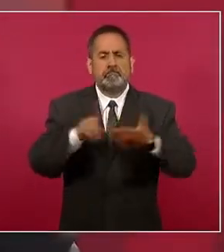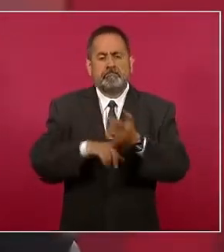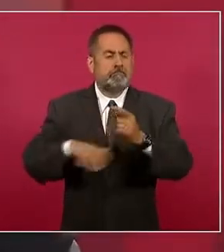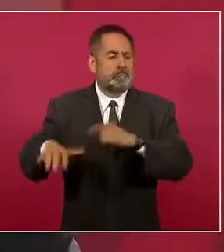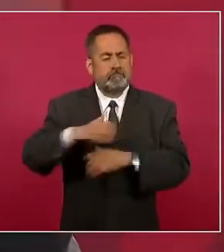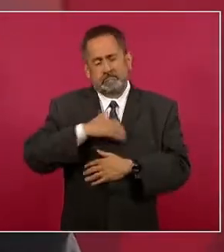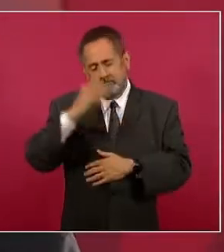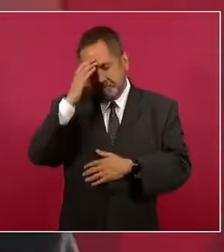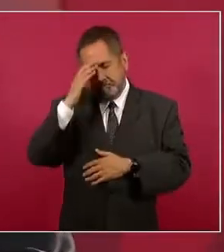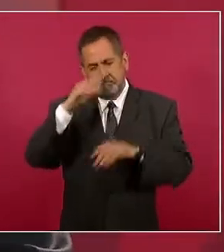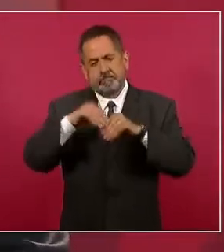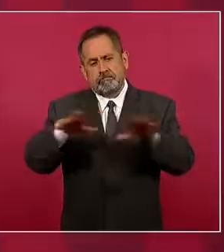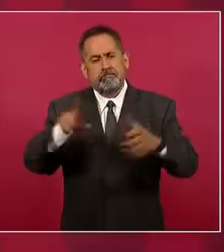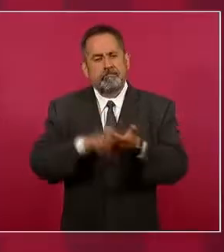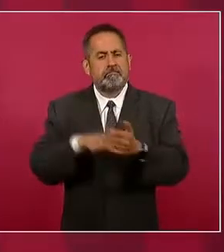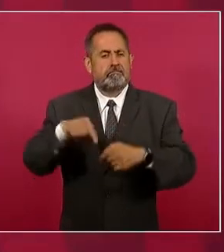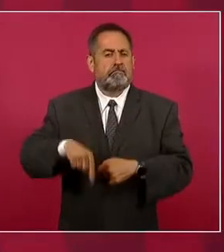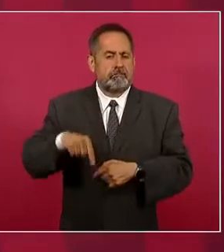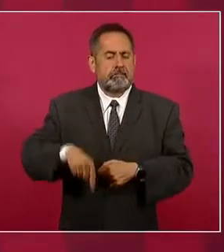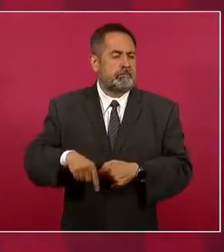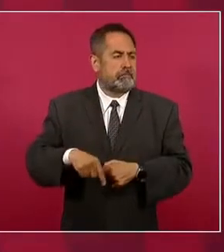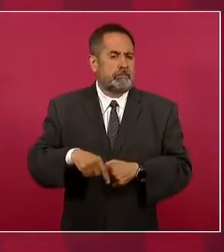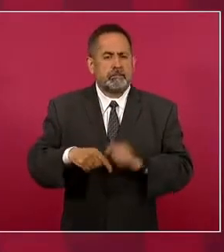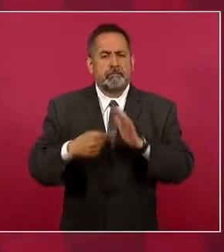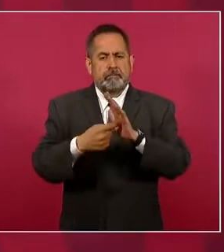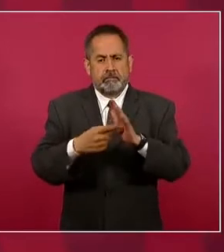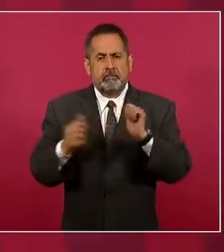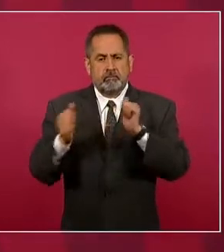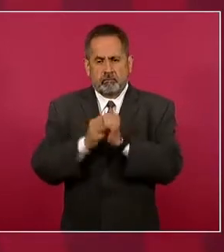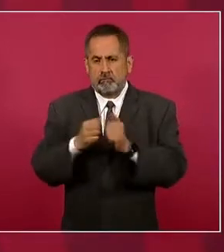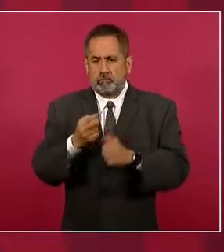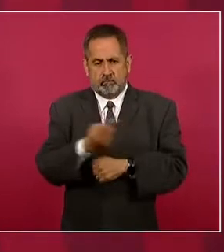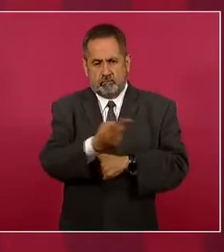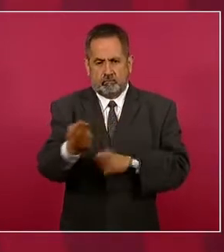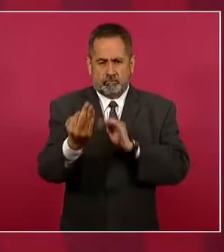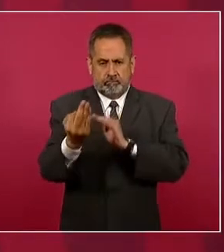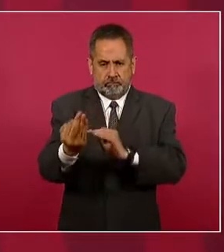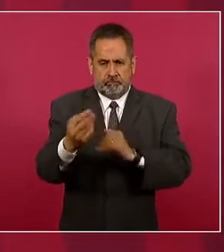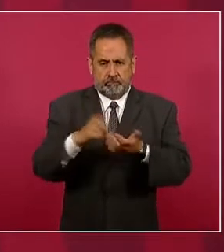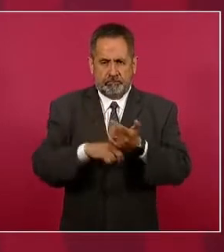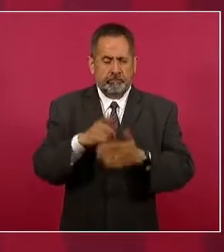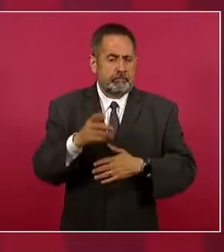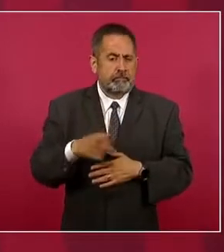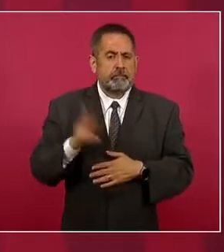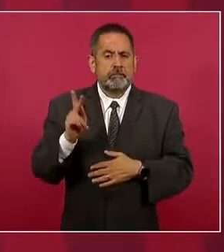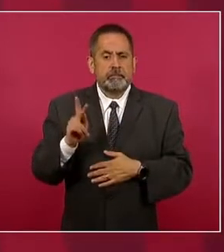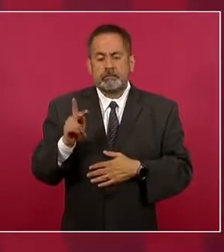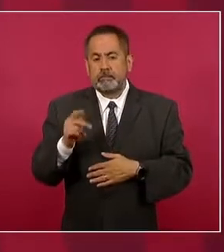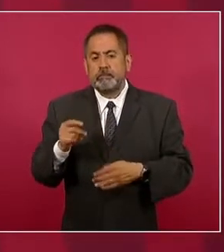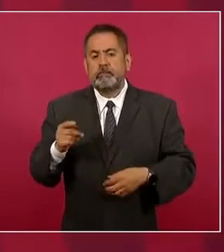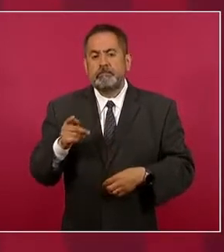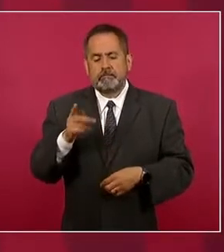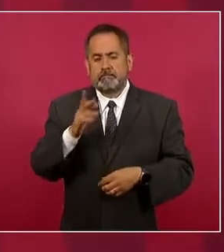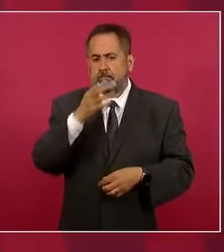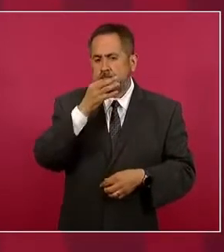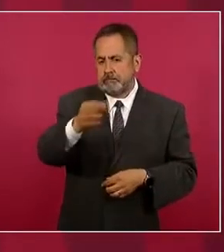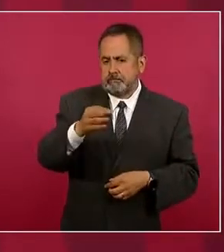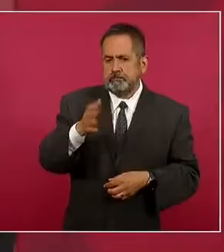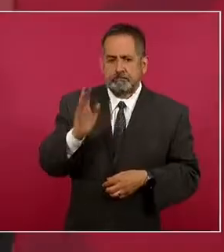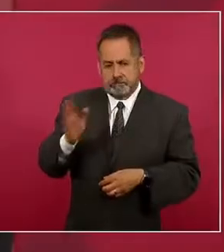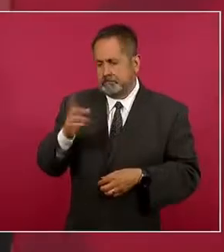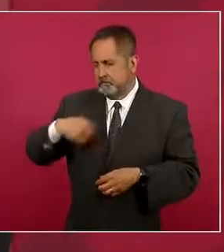conocer aquí con ustedes. Pero nada más que sepan que ya